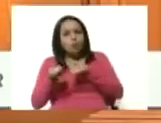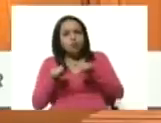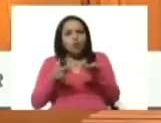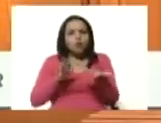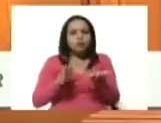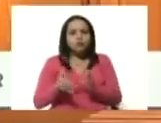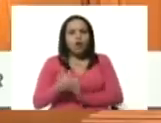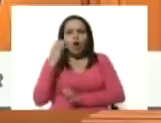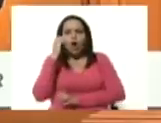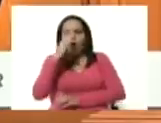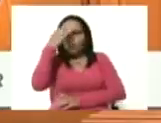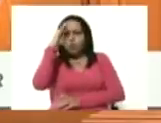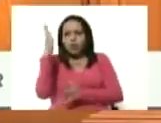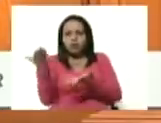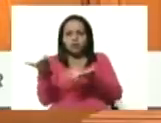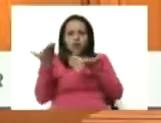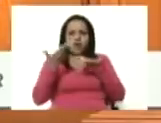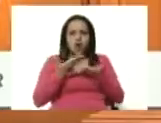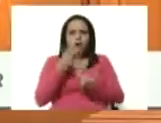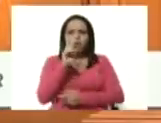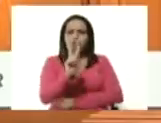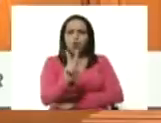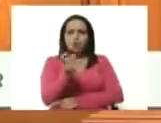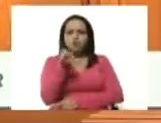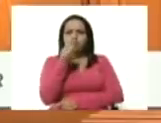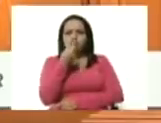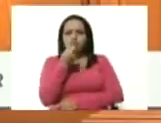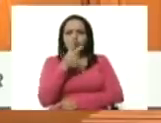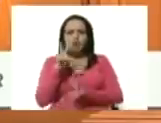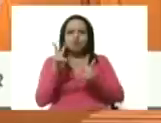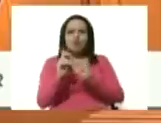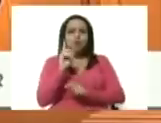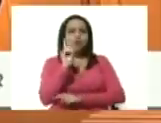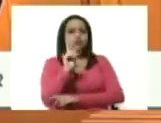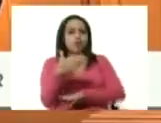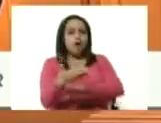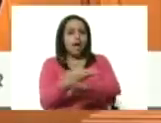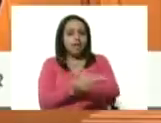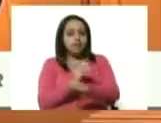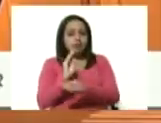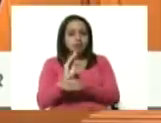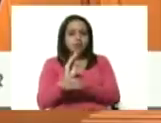Cuba nos ha dado dos tratamientos nuevos, uno preventivo